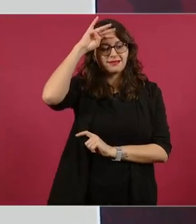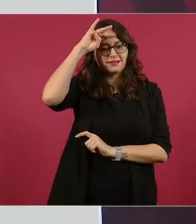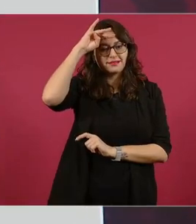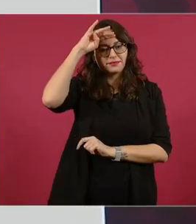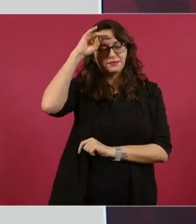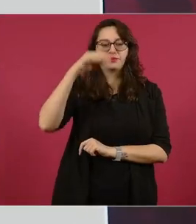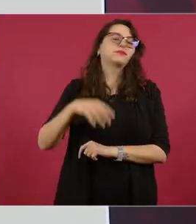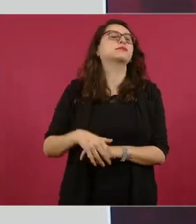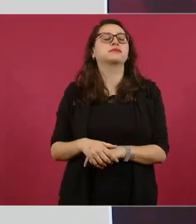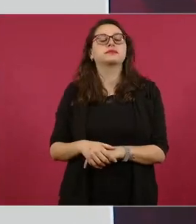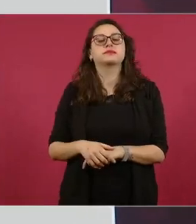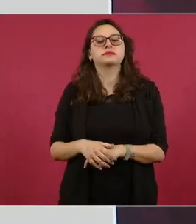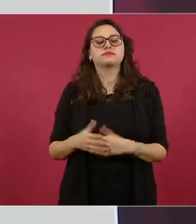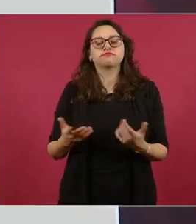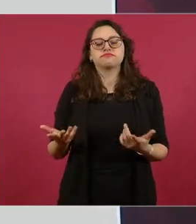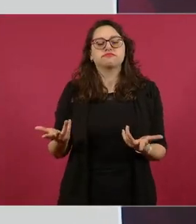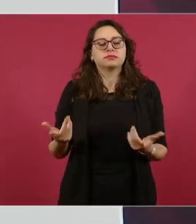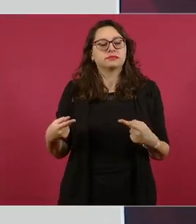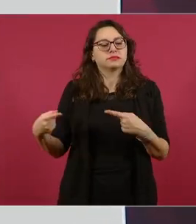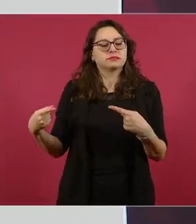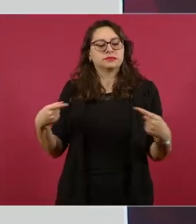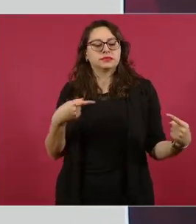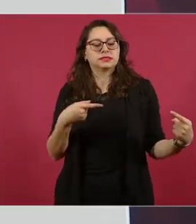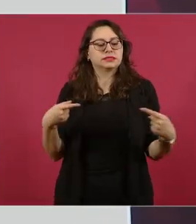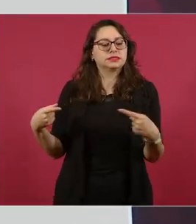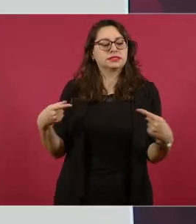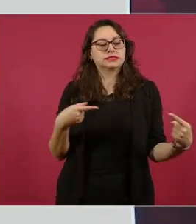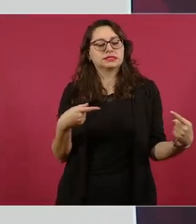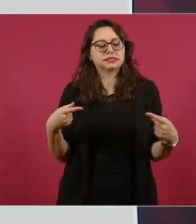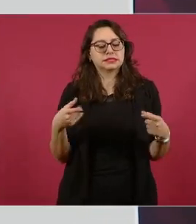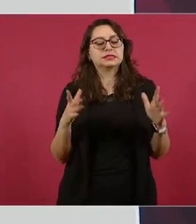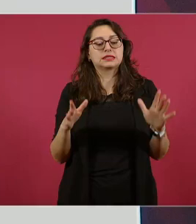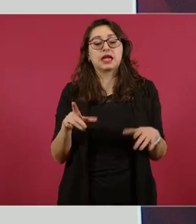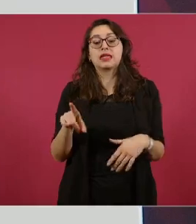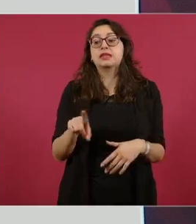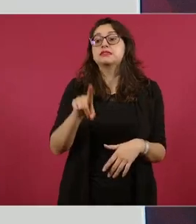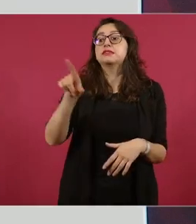al llegar Ávila Camacho, aunque el grupo Monterrey